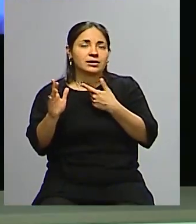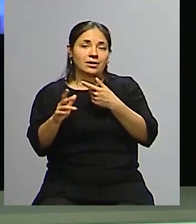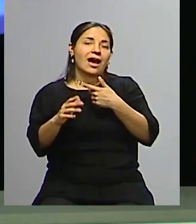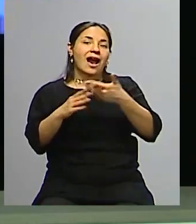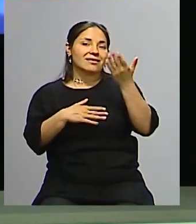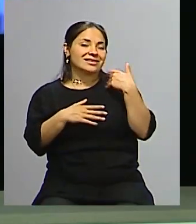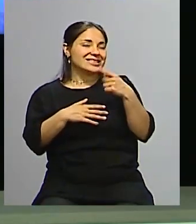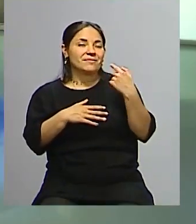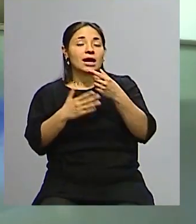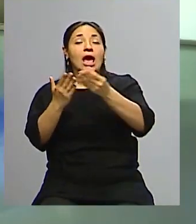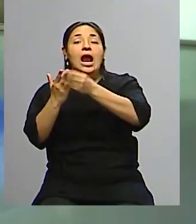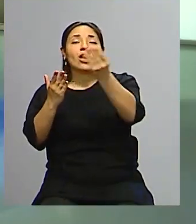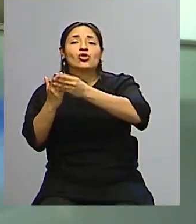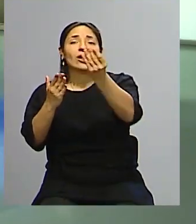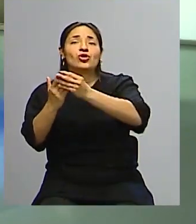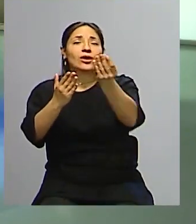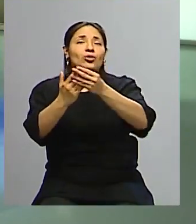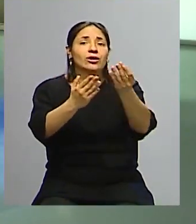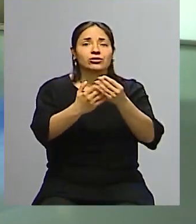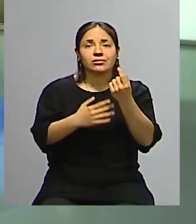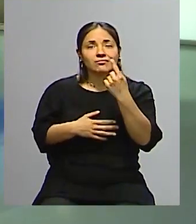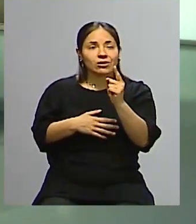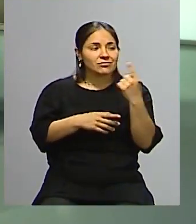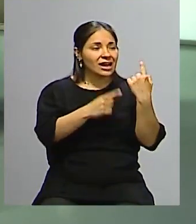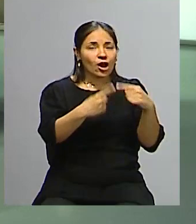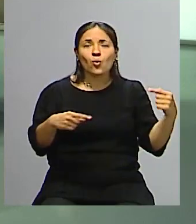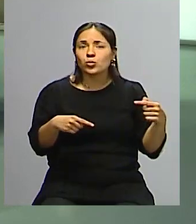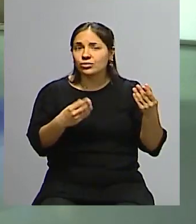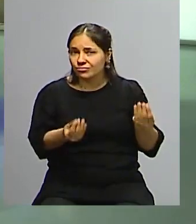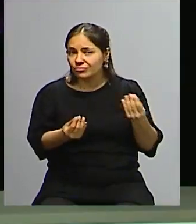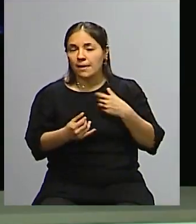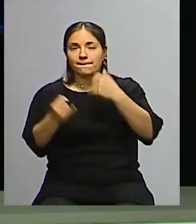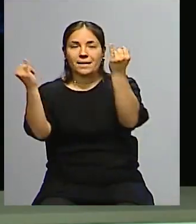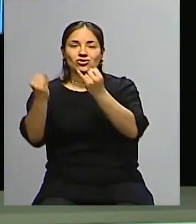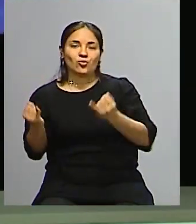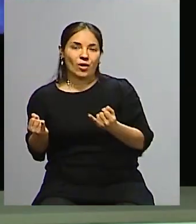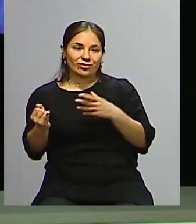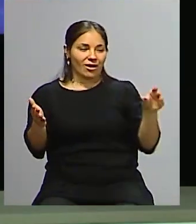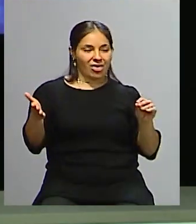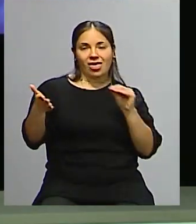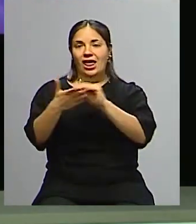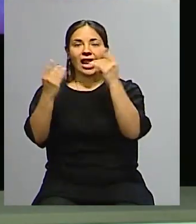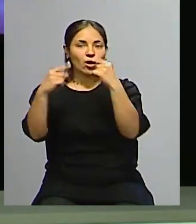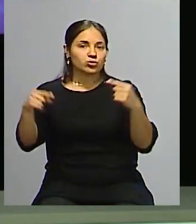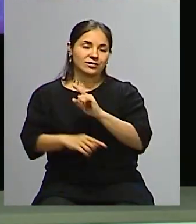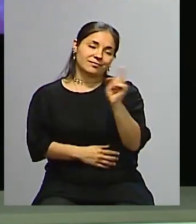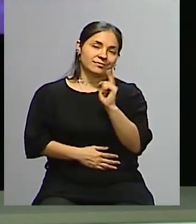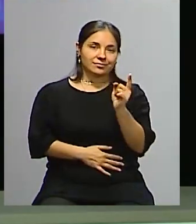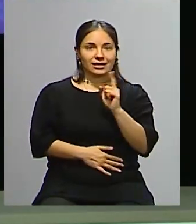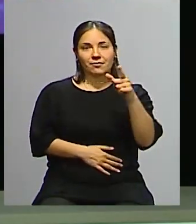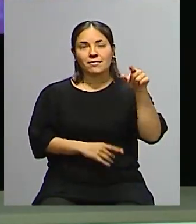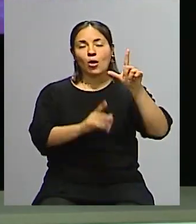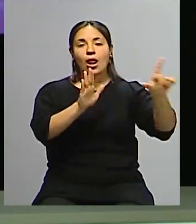los recursos dónde aparecen? Digamos, ¿en qué parte? Los recursos no nacen en el presupuesto, primer dato. Bien. Los recursos nacen de las